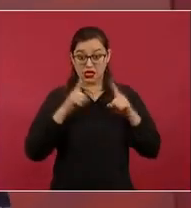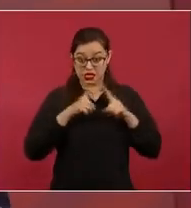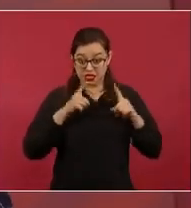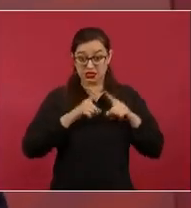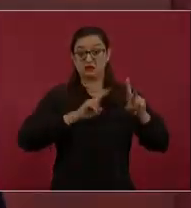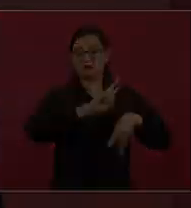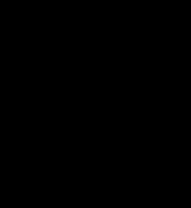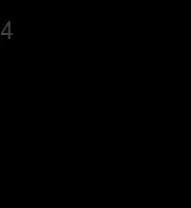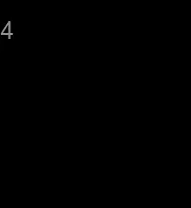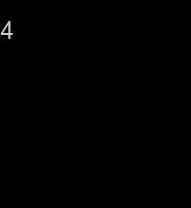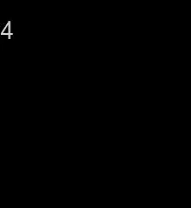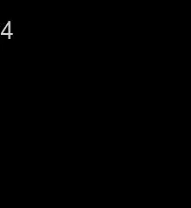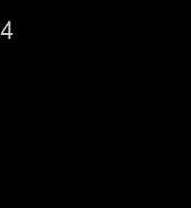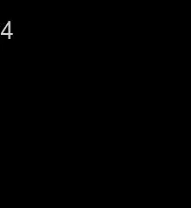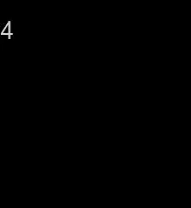Y